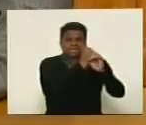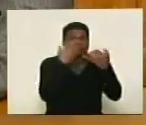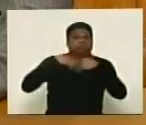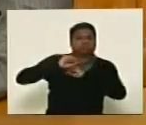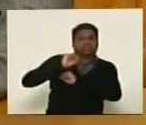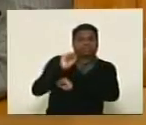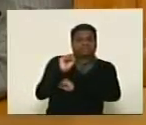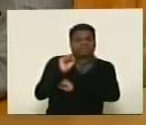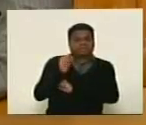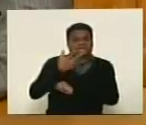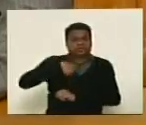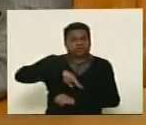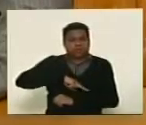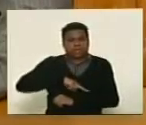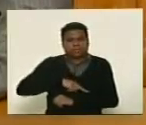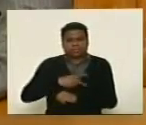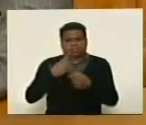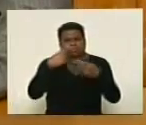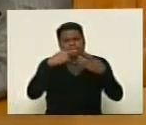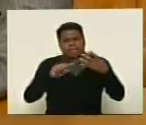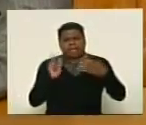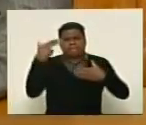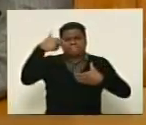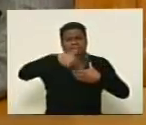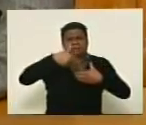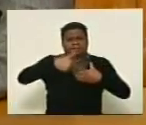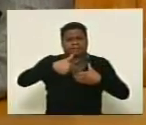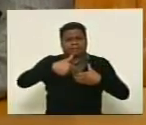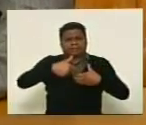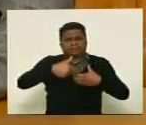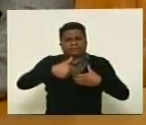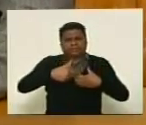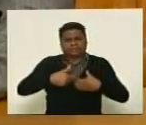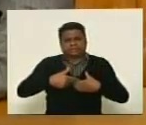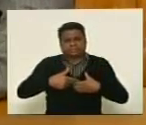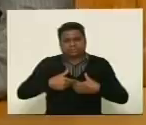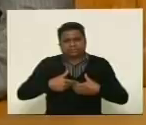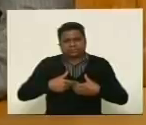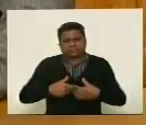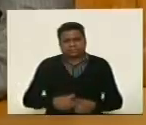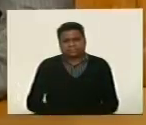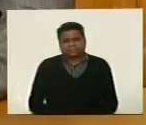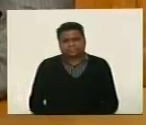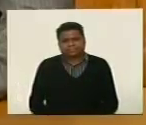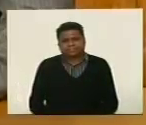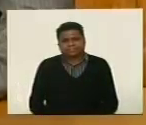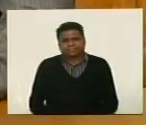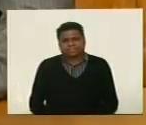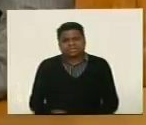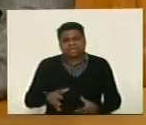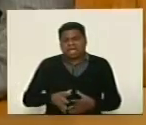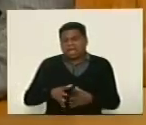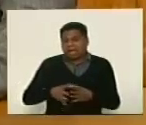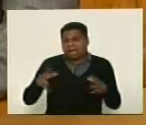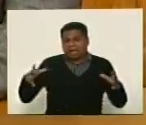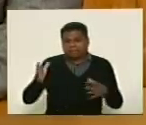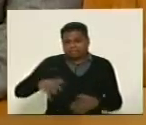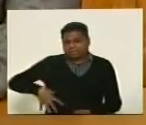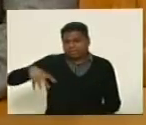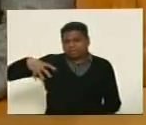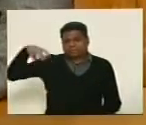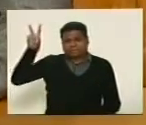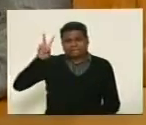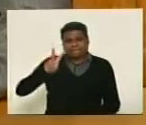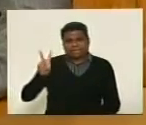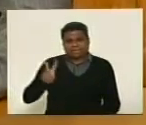de nuestros recursos naturales y energéticos estratégicos, dadas las inmensas riquezas nacionales que posee